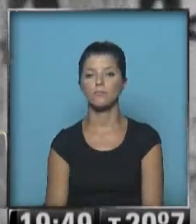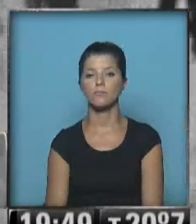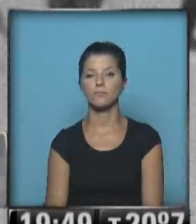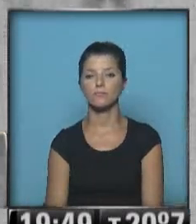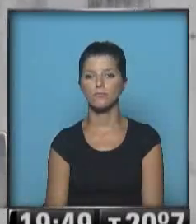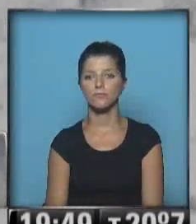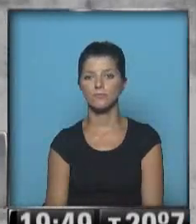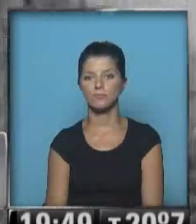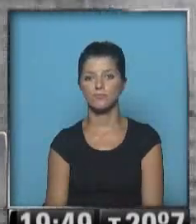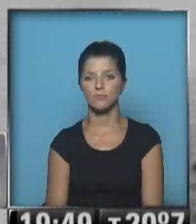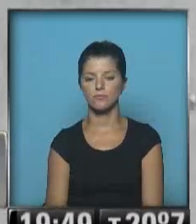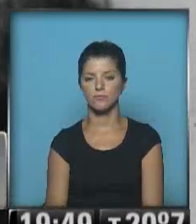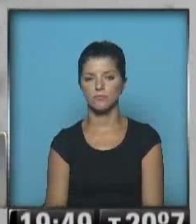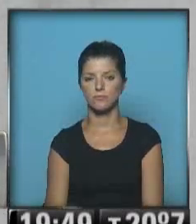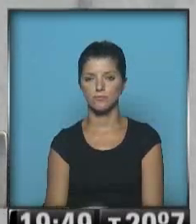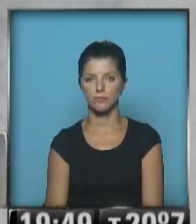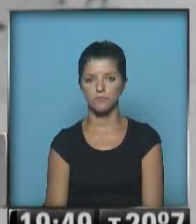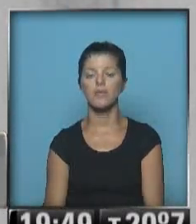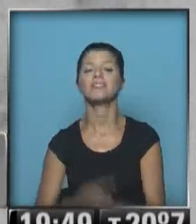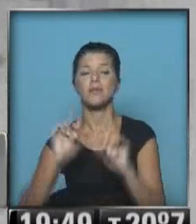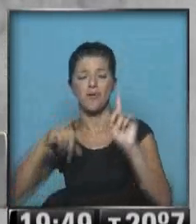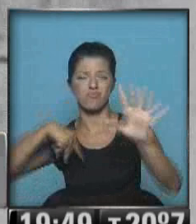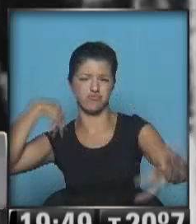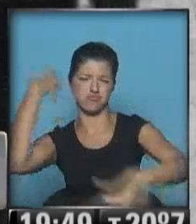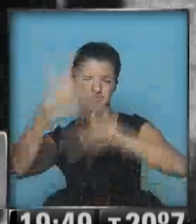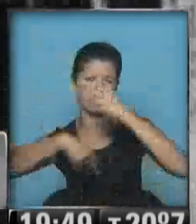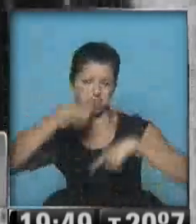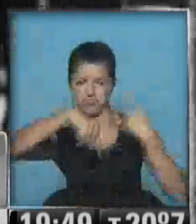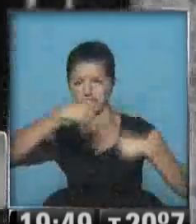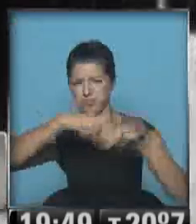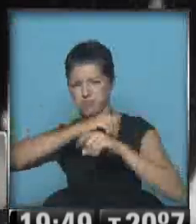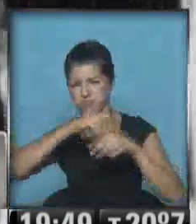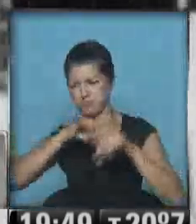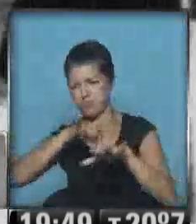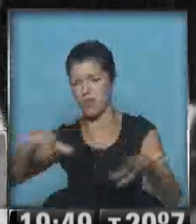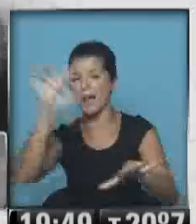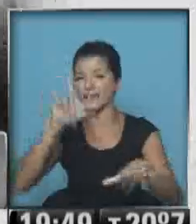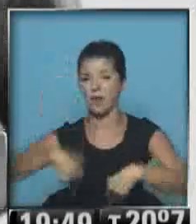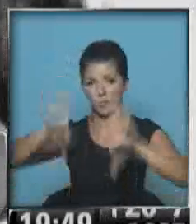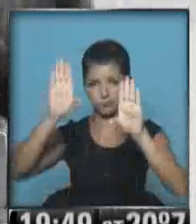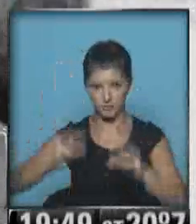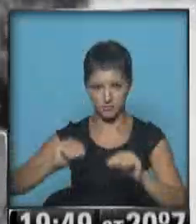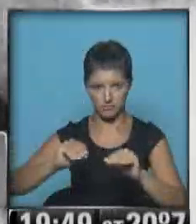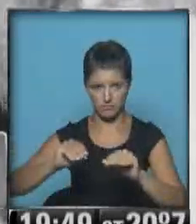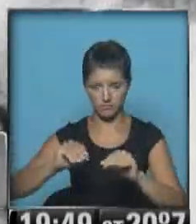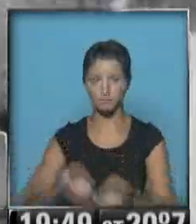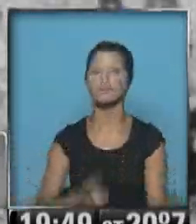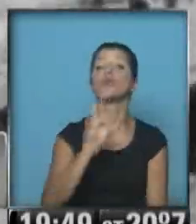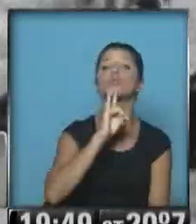Argentino y la violencia se expandió por el país corrientes